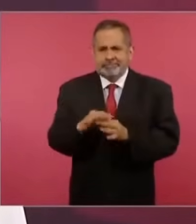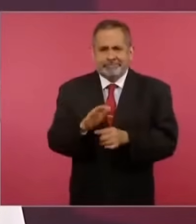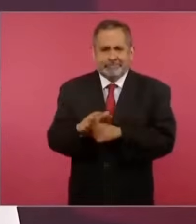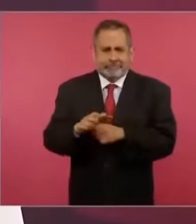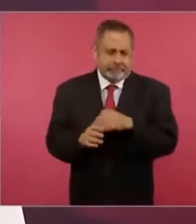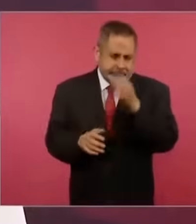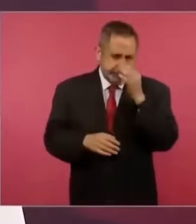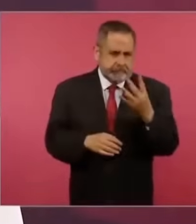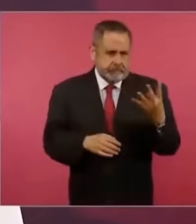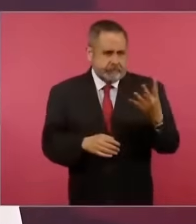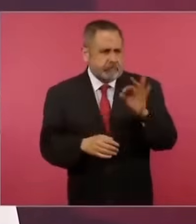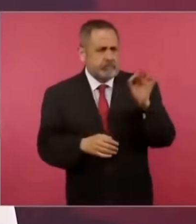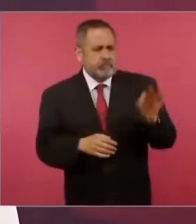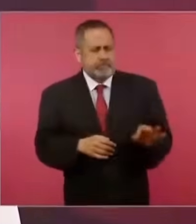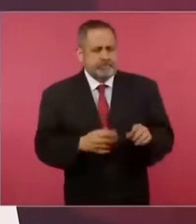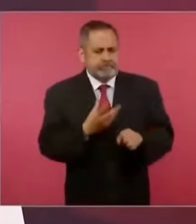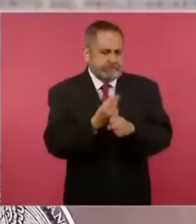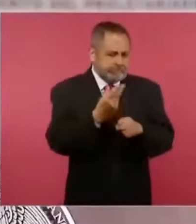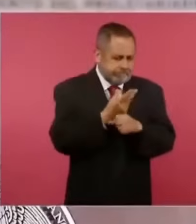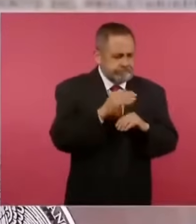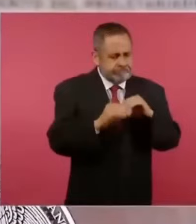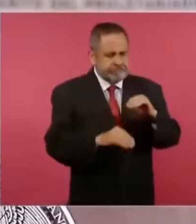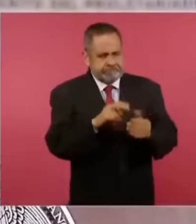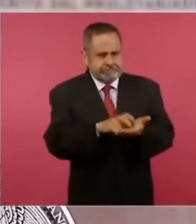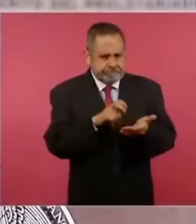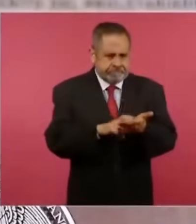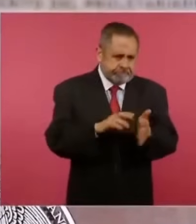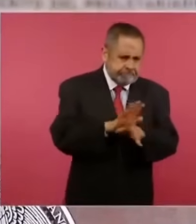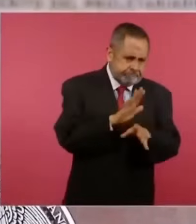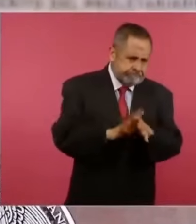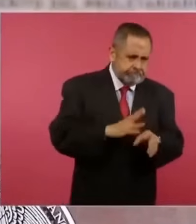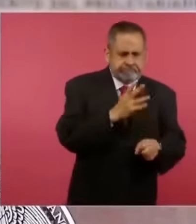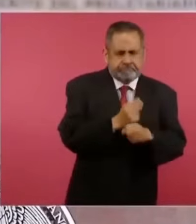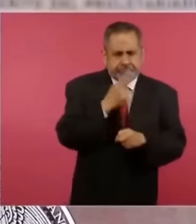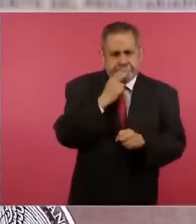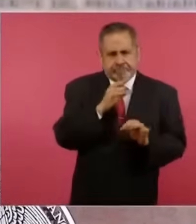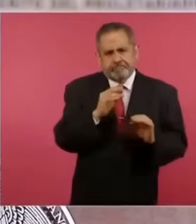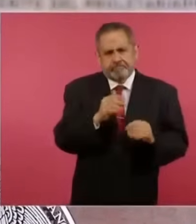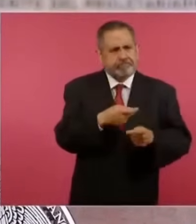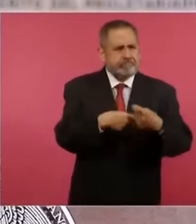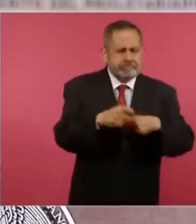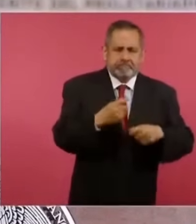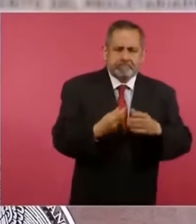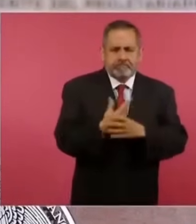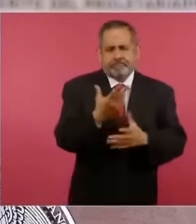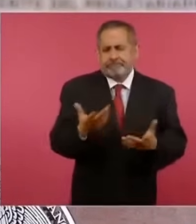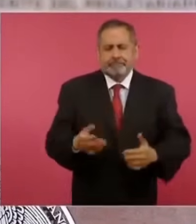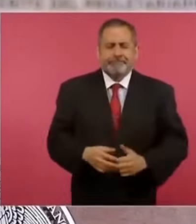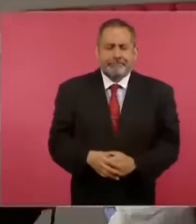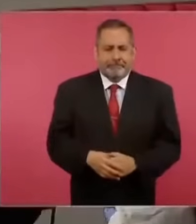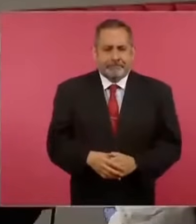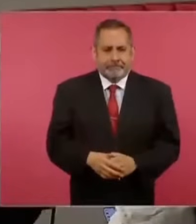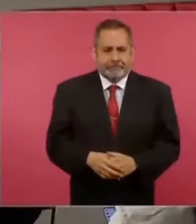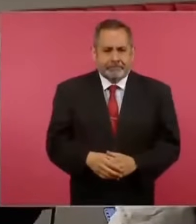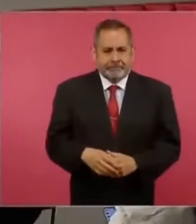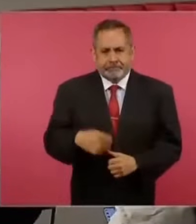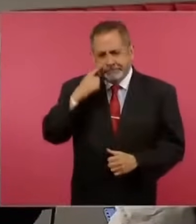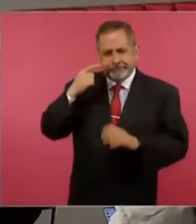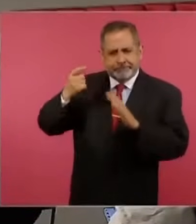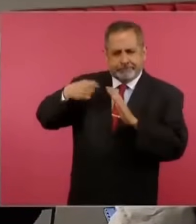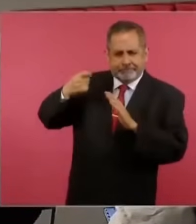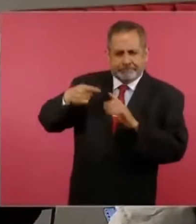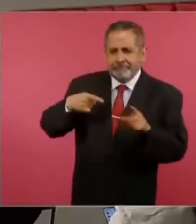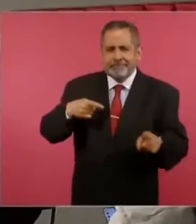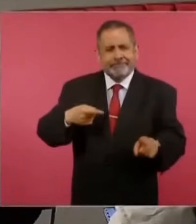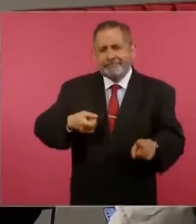4% restante se encuentra en proceso de conservación o sustitución. No vamos a pasar aquí el video porque es